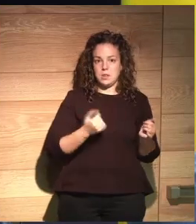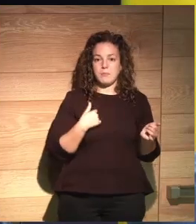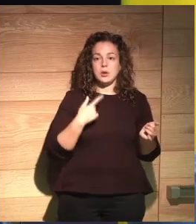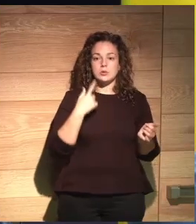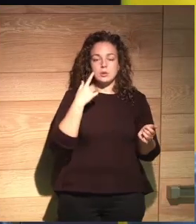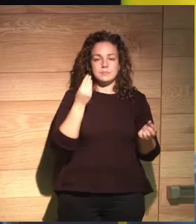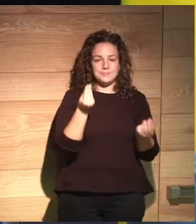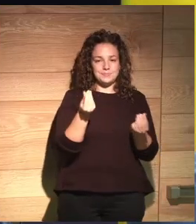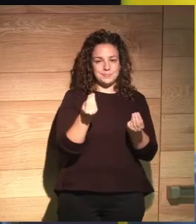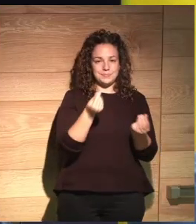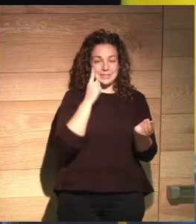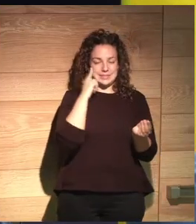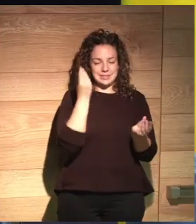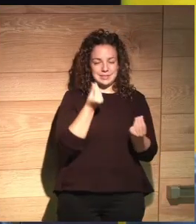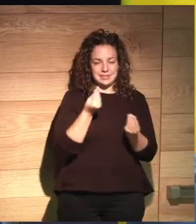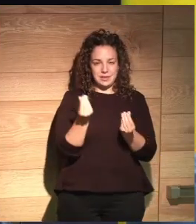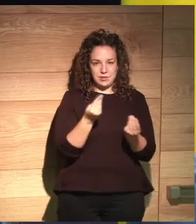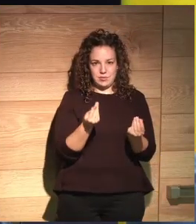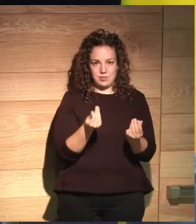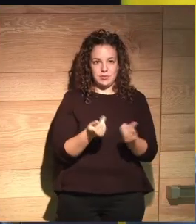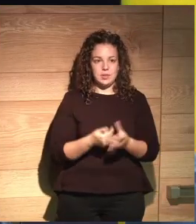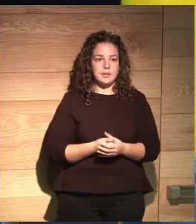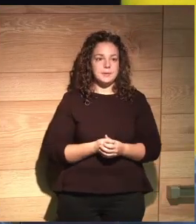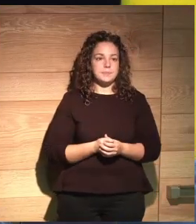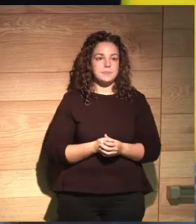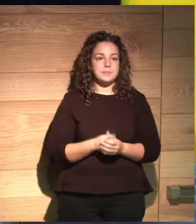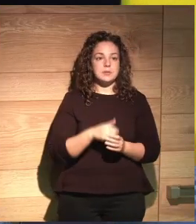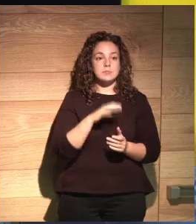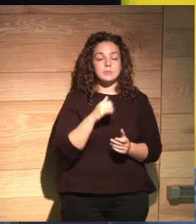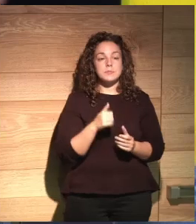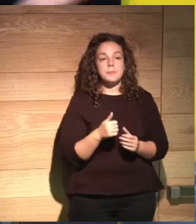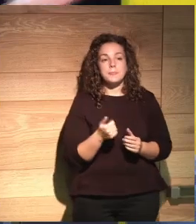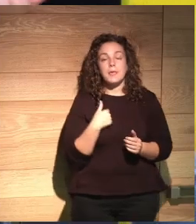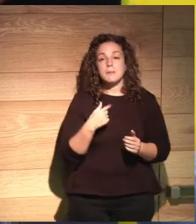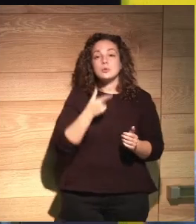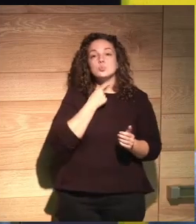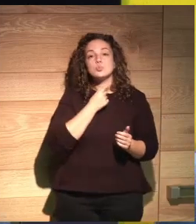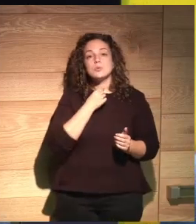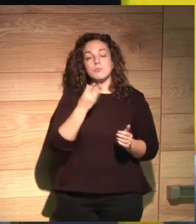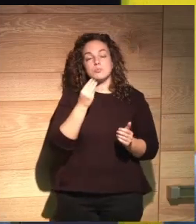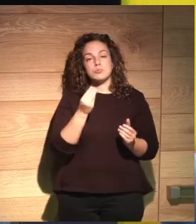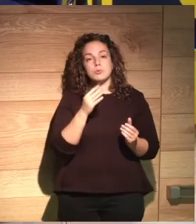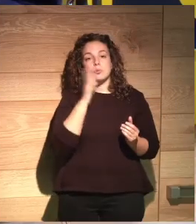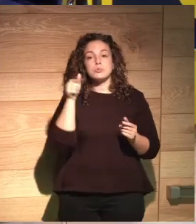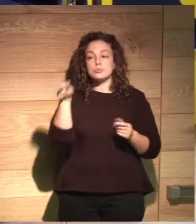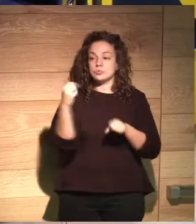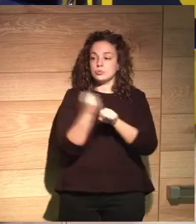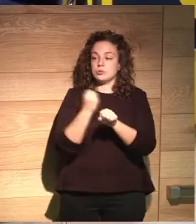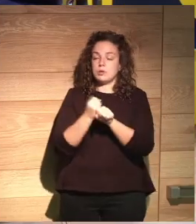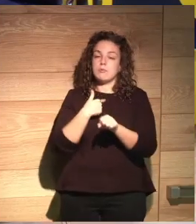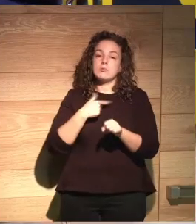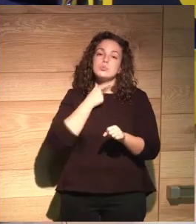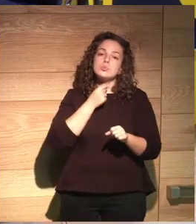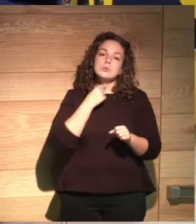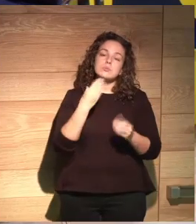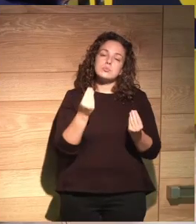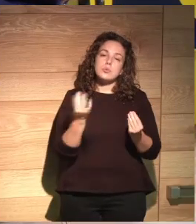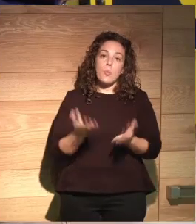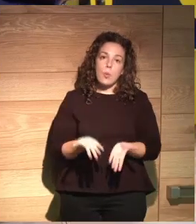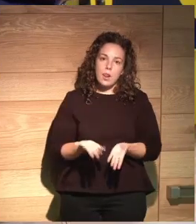eso yo creo y lo que a mí me gusta muchísimo en tu trabajo es que también tomas